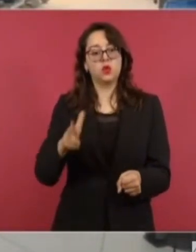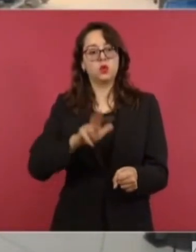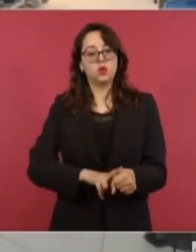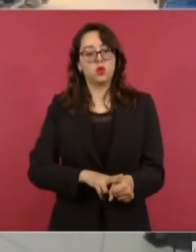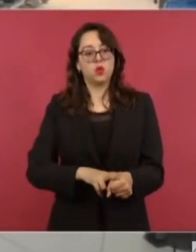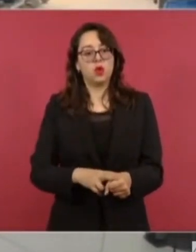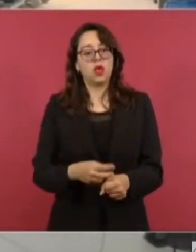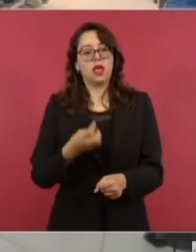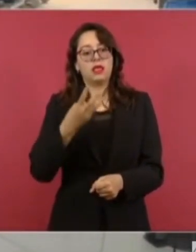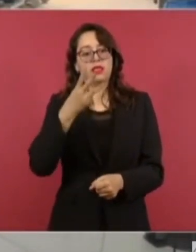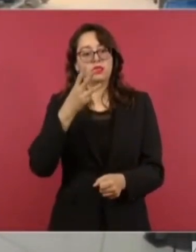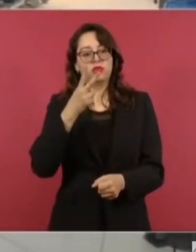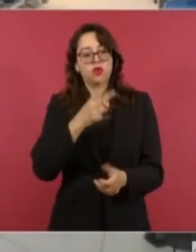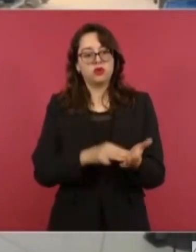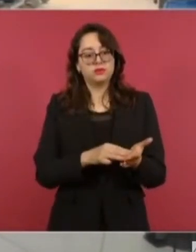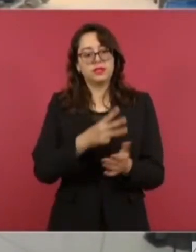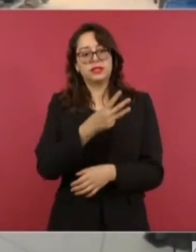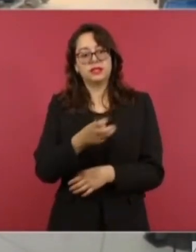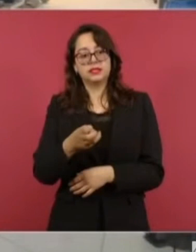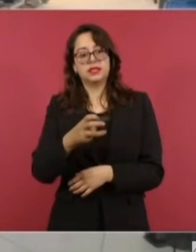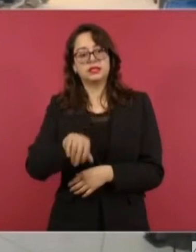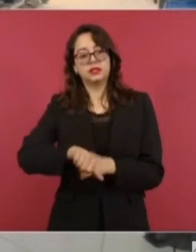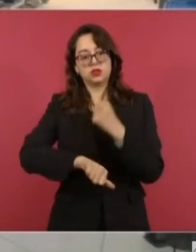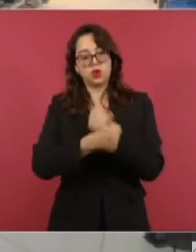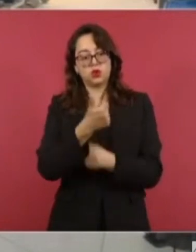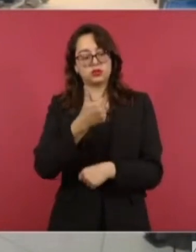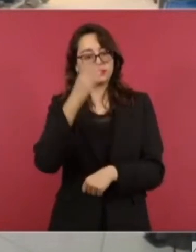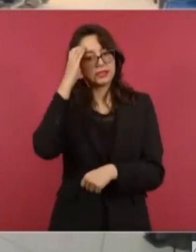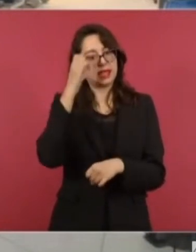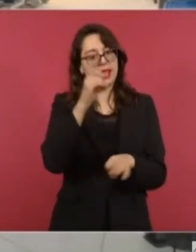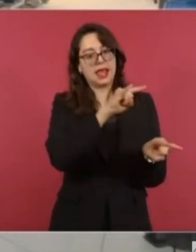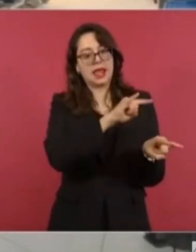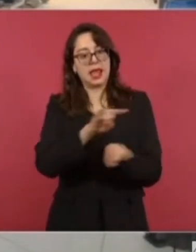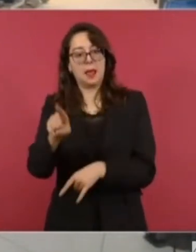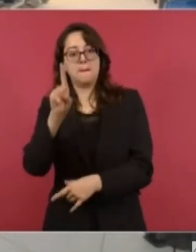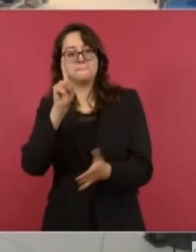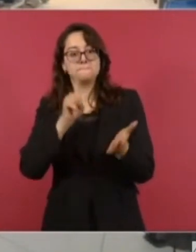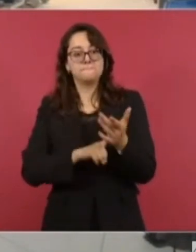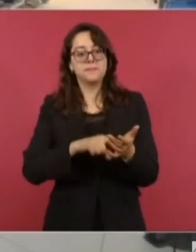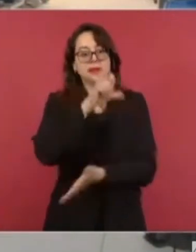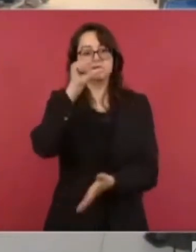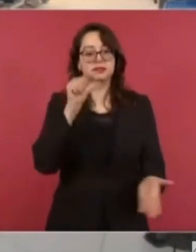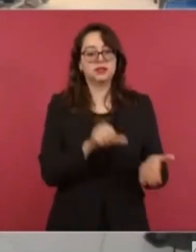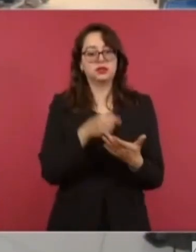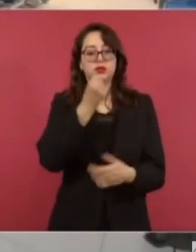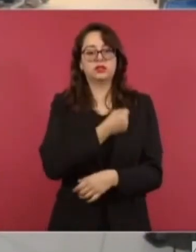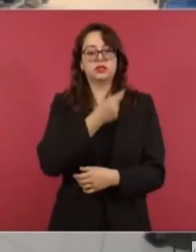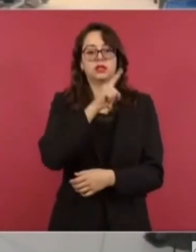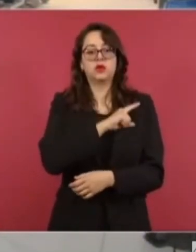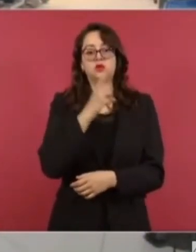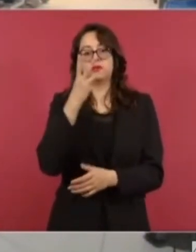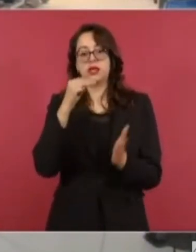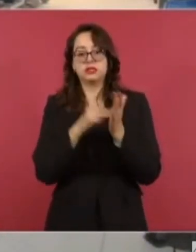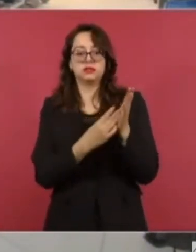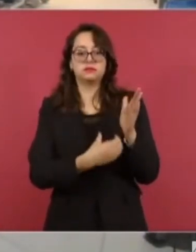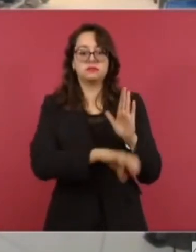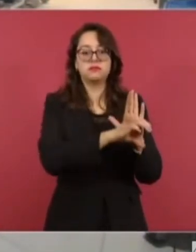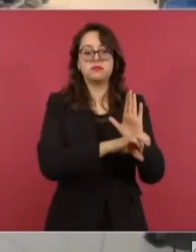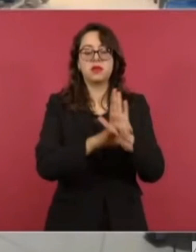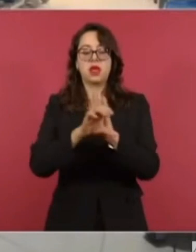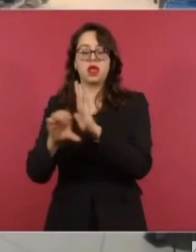2,311 camas, 1,019 centros de salud que tienen 3,032 consultorios. Actualmente se cuenta